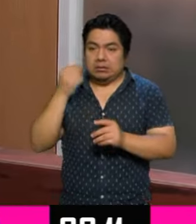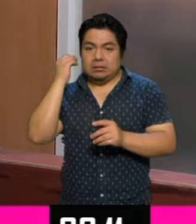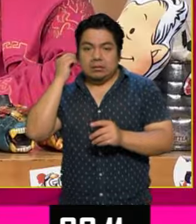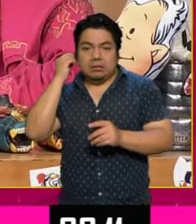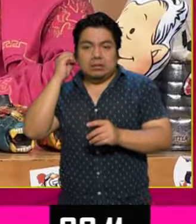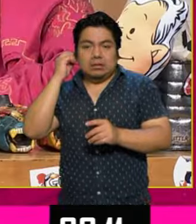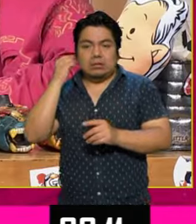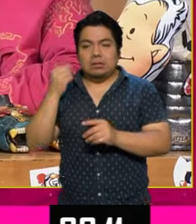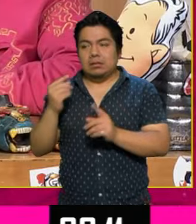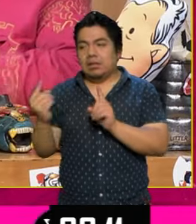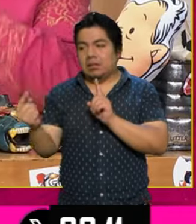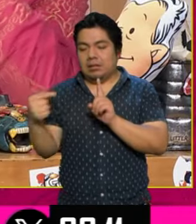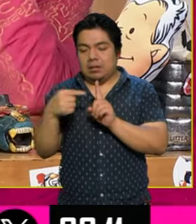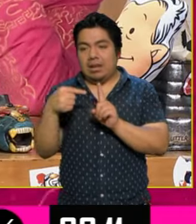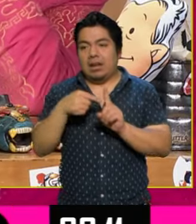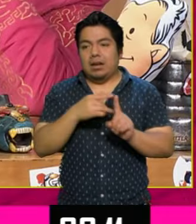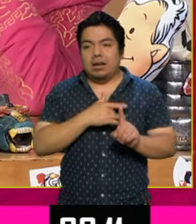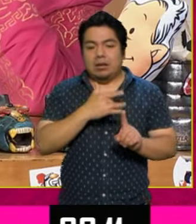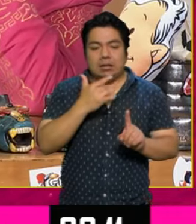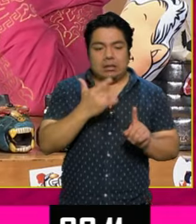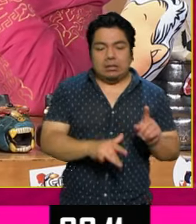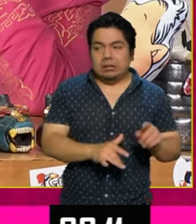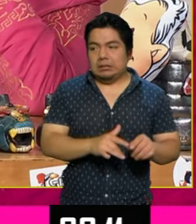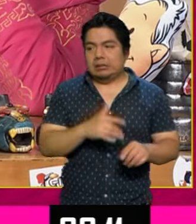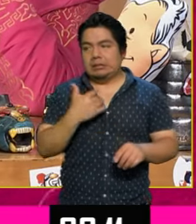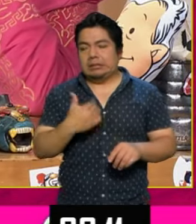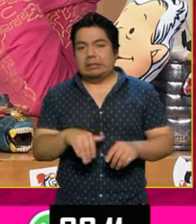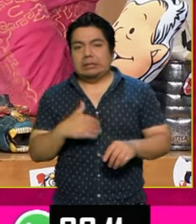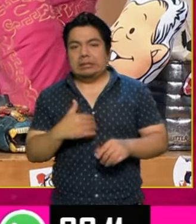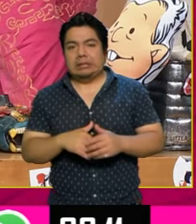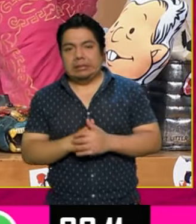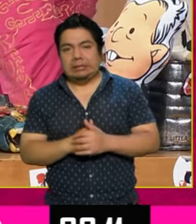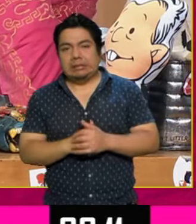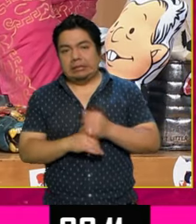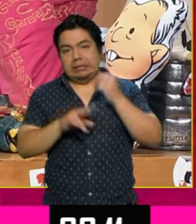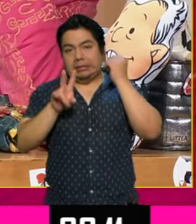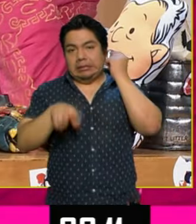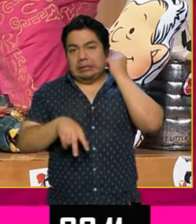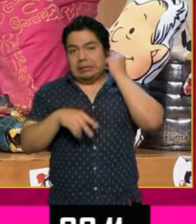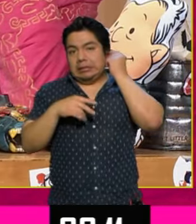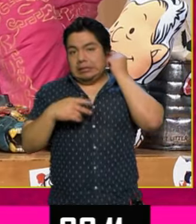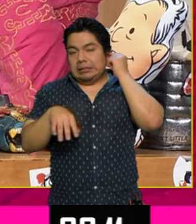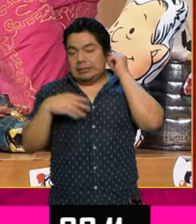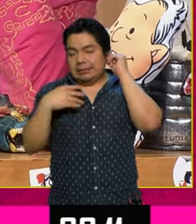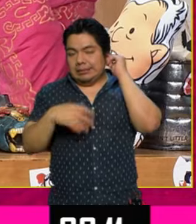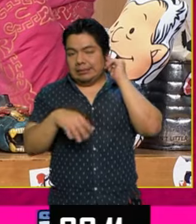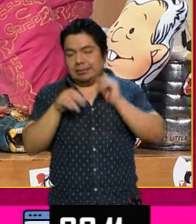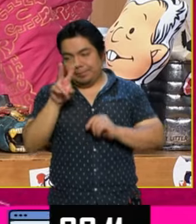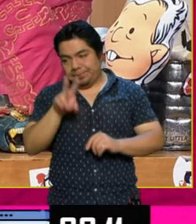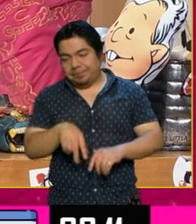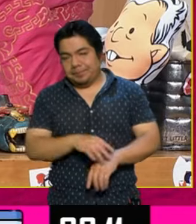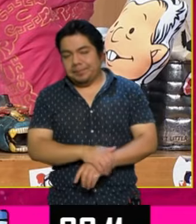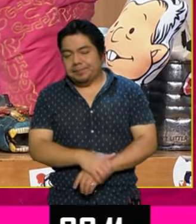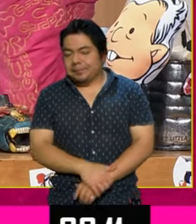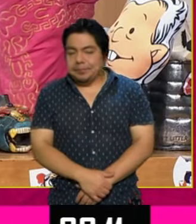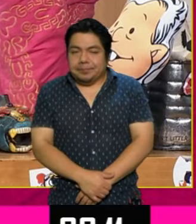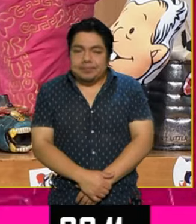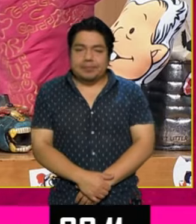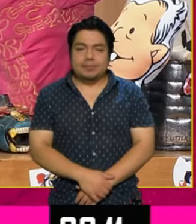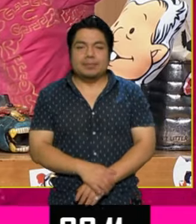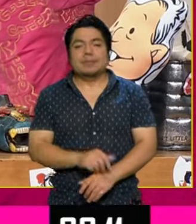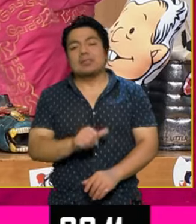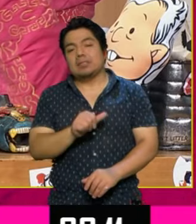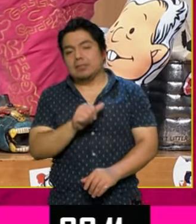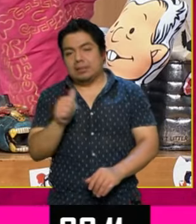infarto fue al que le fue a... ¡No! Parece chiste malo, pero es muy bueno. Es real. ¡Qué gacho! No. Sí. Otra cosa y luego que... en Bolivia